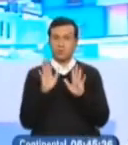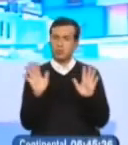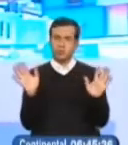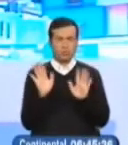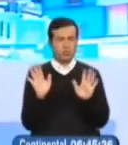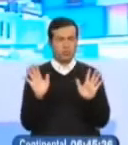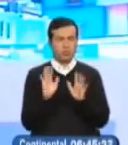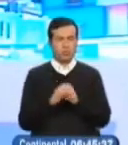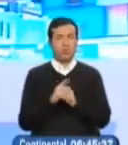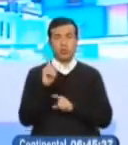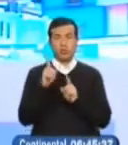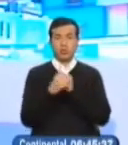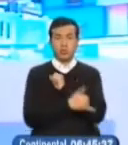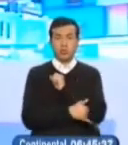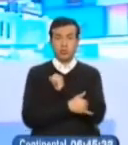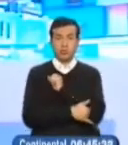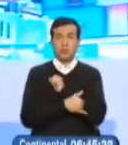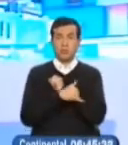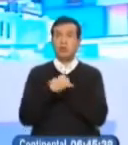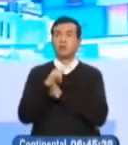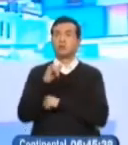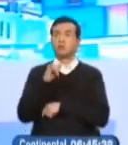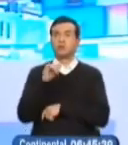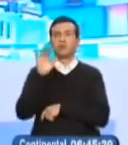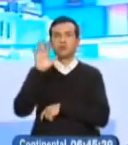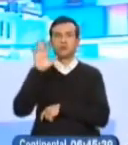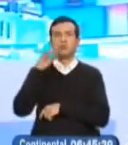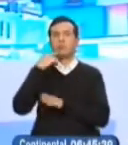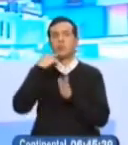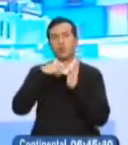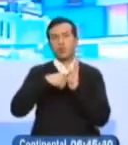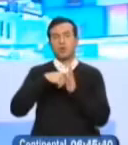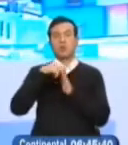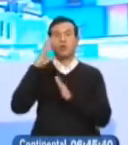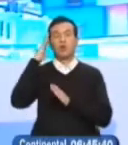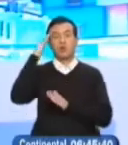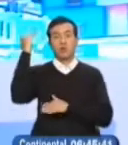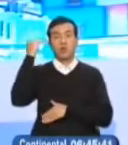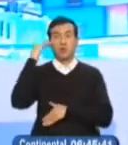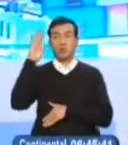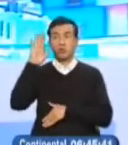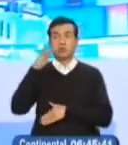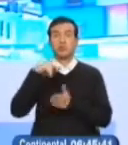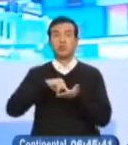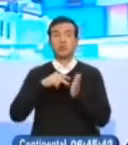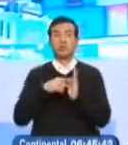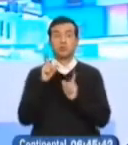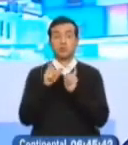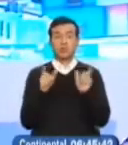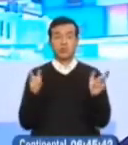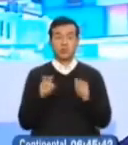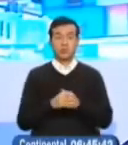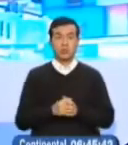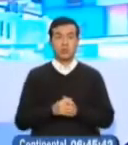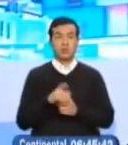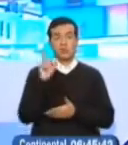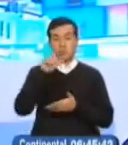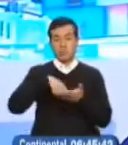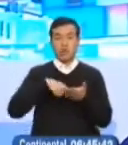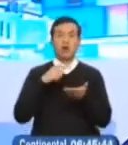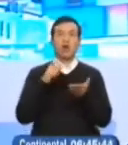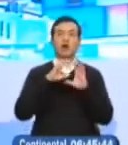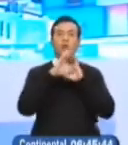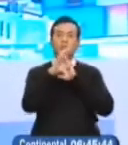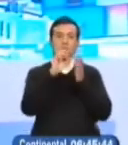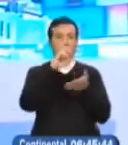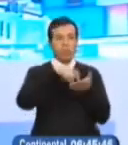en países desarrollados, como por ejemplo Corea, implica que las personas para pagar en el bus,